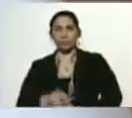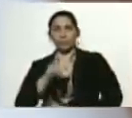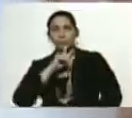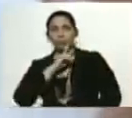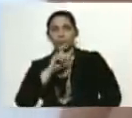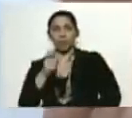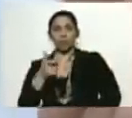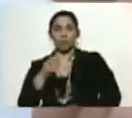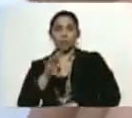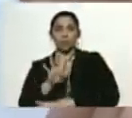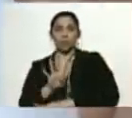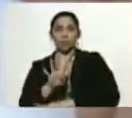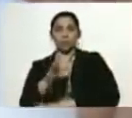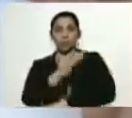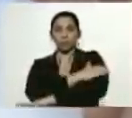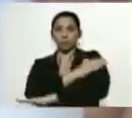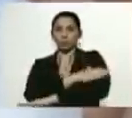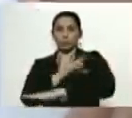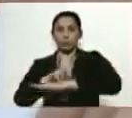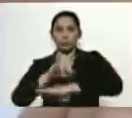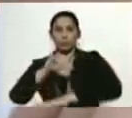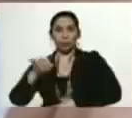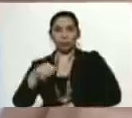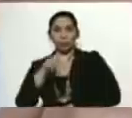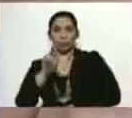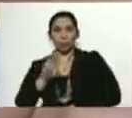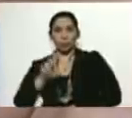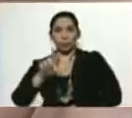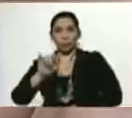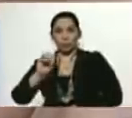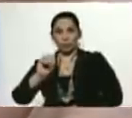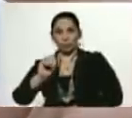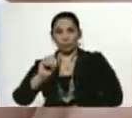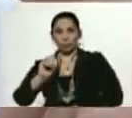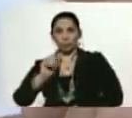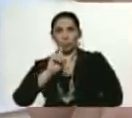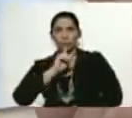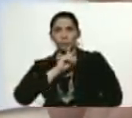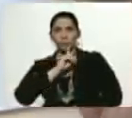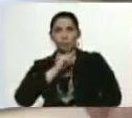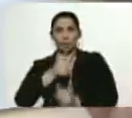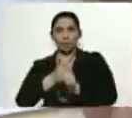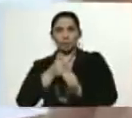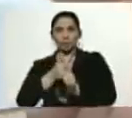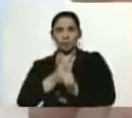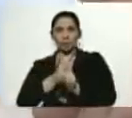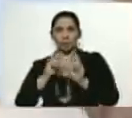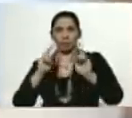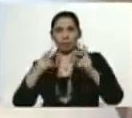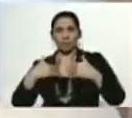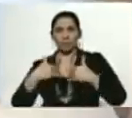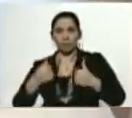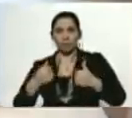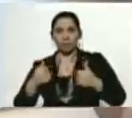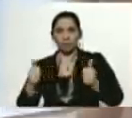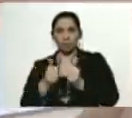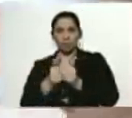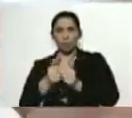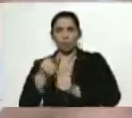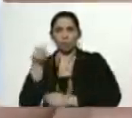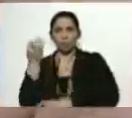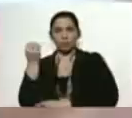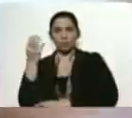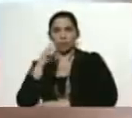G4 opositor, el doctor Julio Castro, que se denominó asesor en temas de la salud por la Asamblea